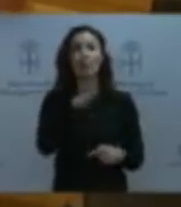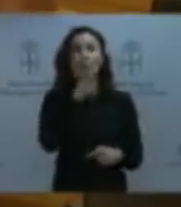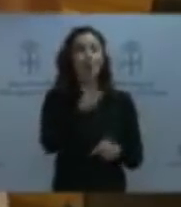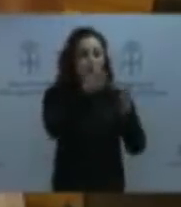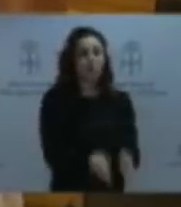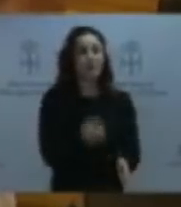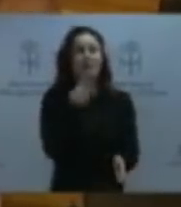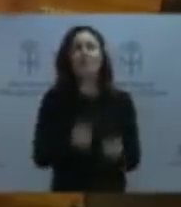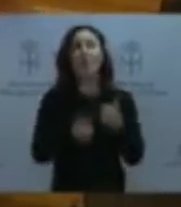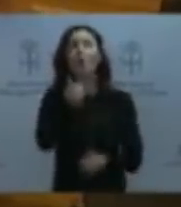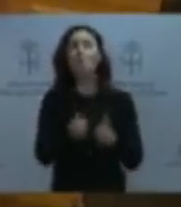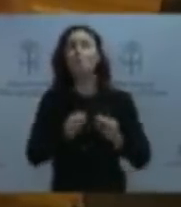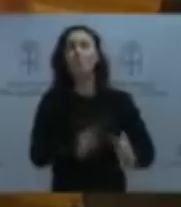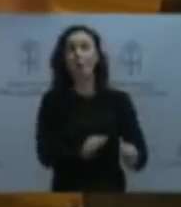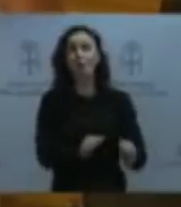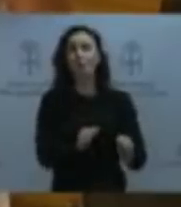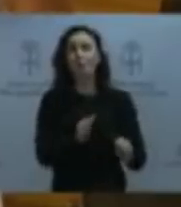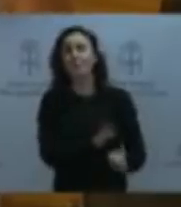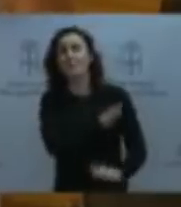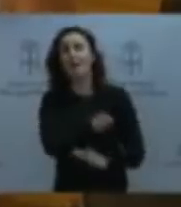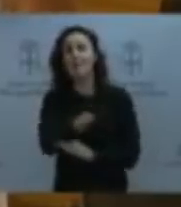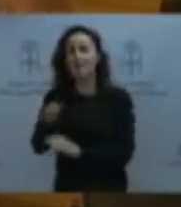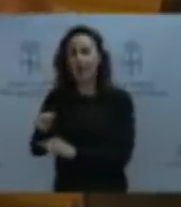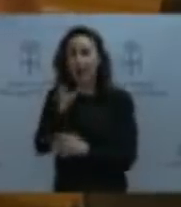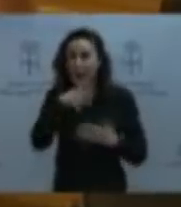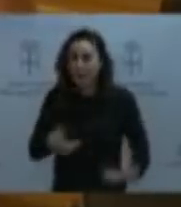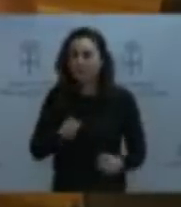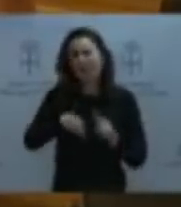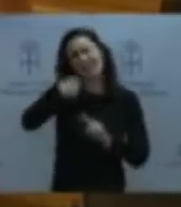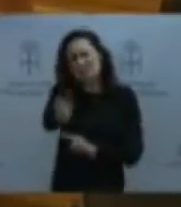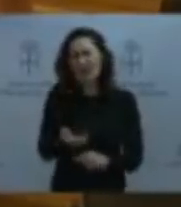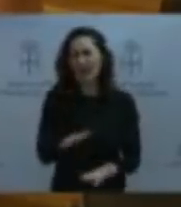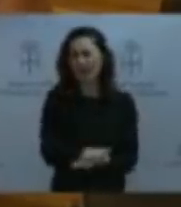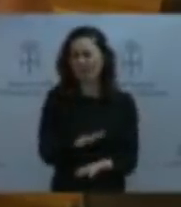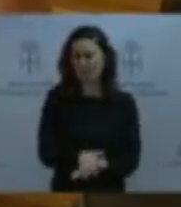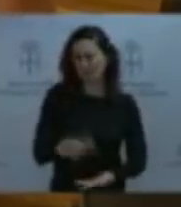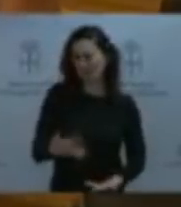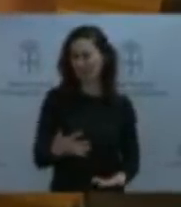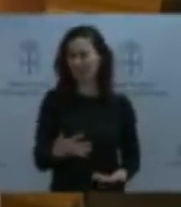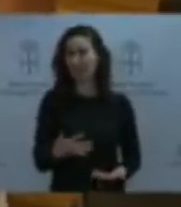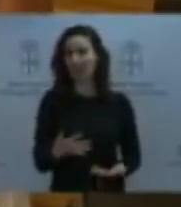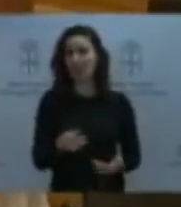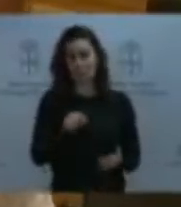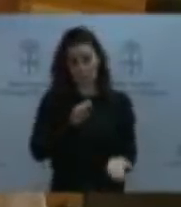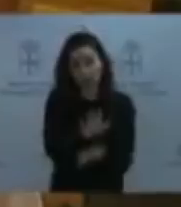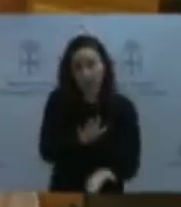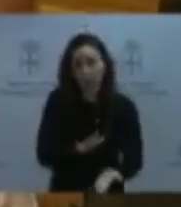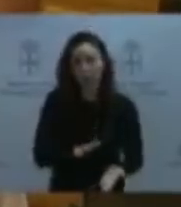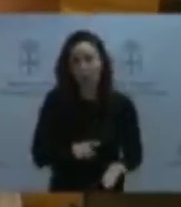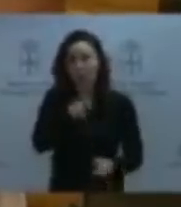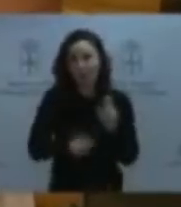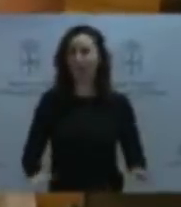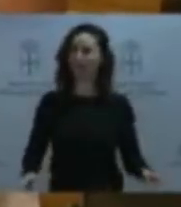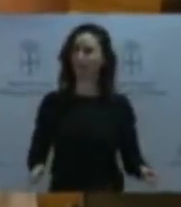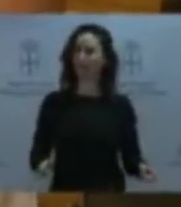destinos que ahora ocupen iba a salir más adelante, ¿entiende? Y usted va a echarlos a la calle, a esa gente. Con lo cual, usted no va a hacer nada